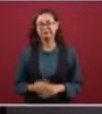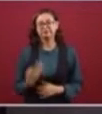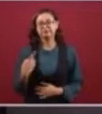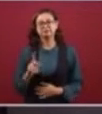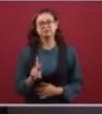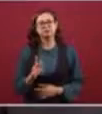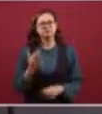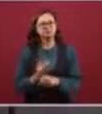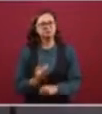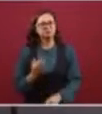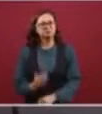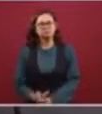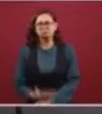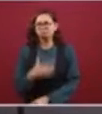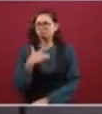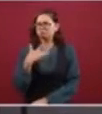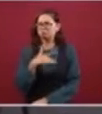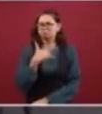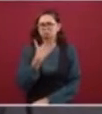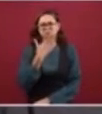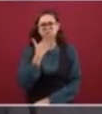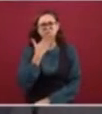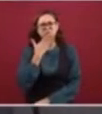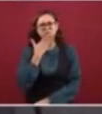pero estoy muy bien